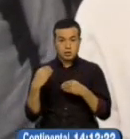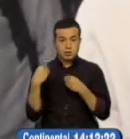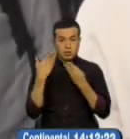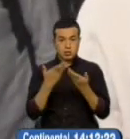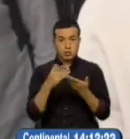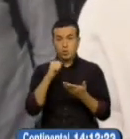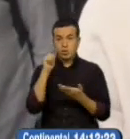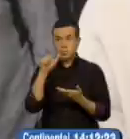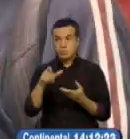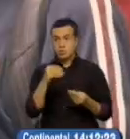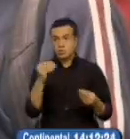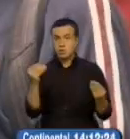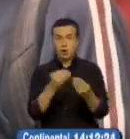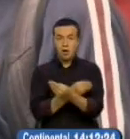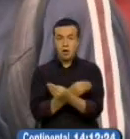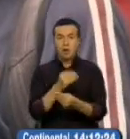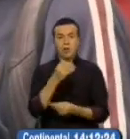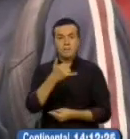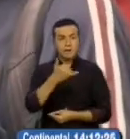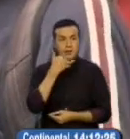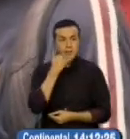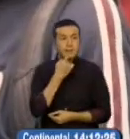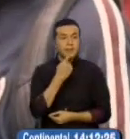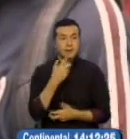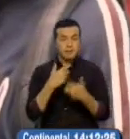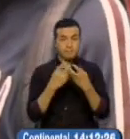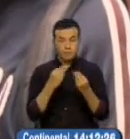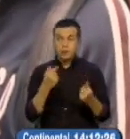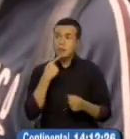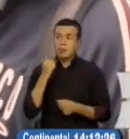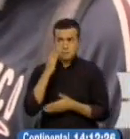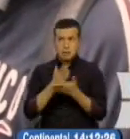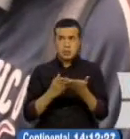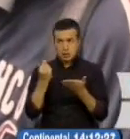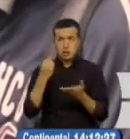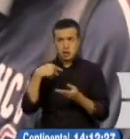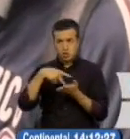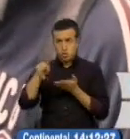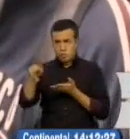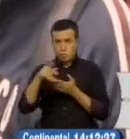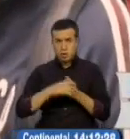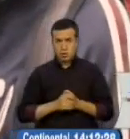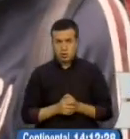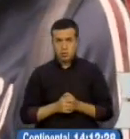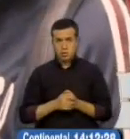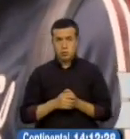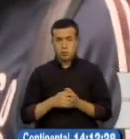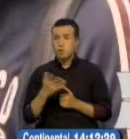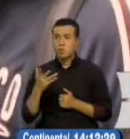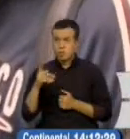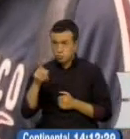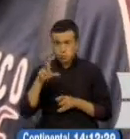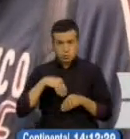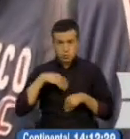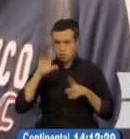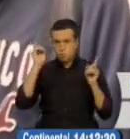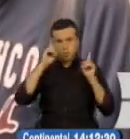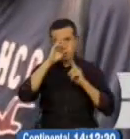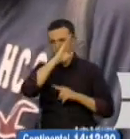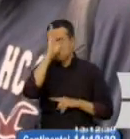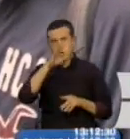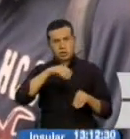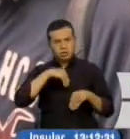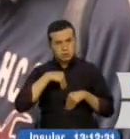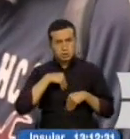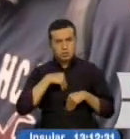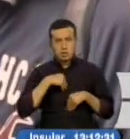a otra persona. Que me llamaron para poder arreglar, me ofrecían la mitad del dinero para arreglar, donde que yo no acepté en ningún momento